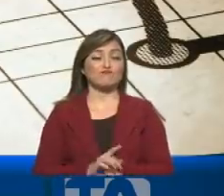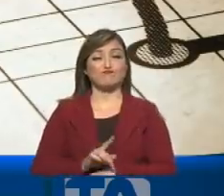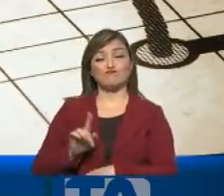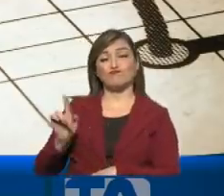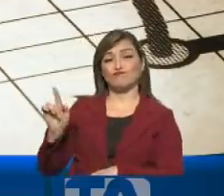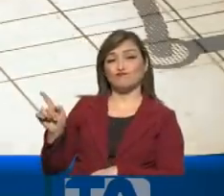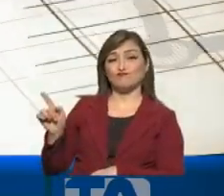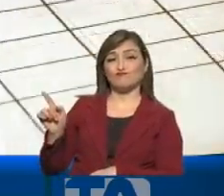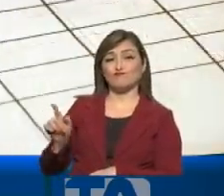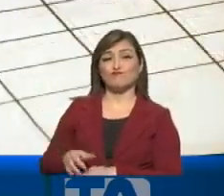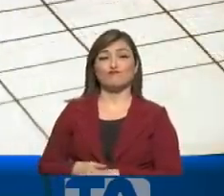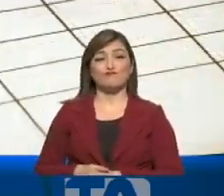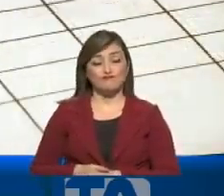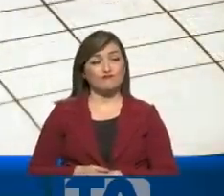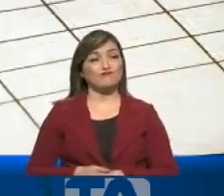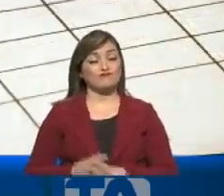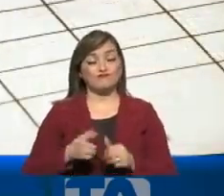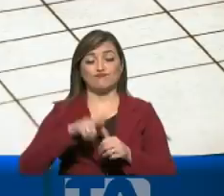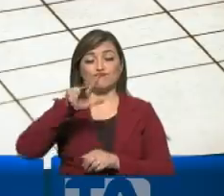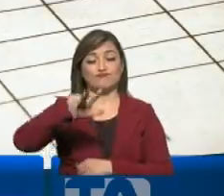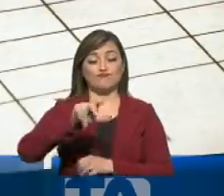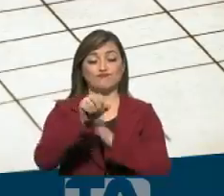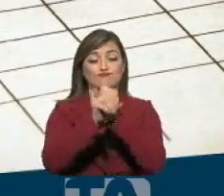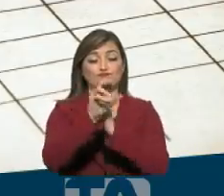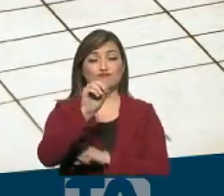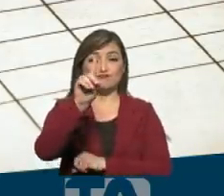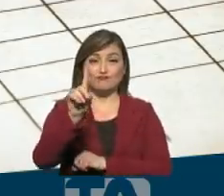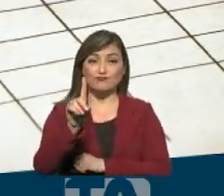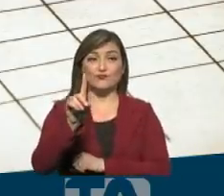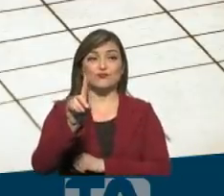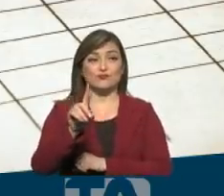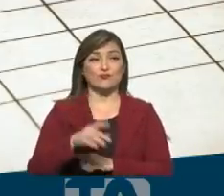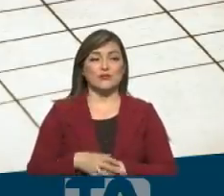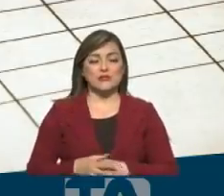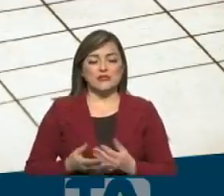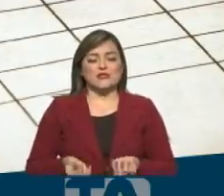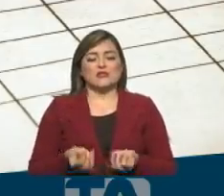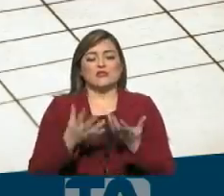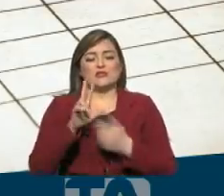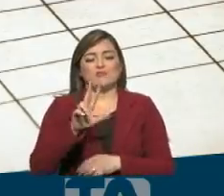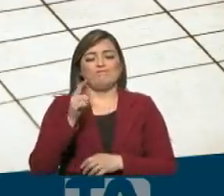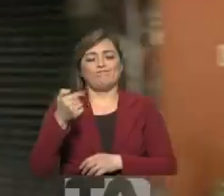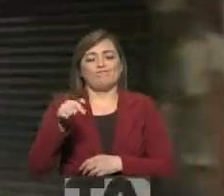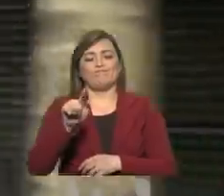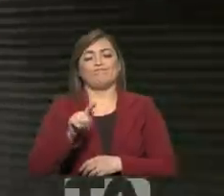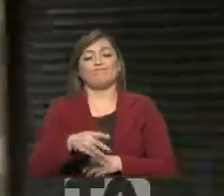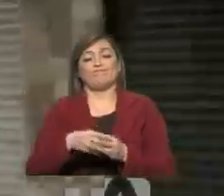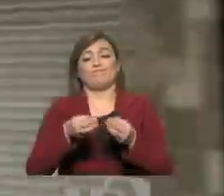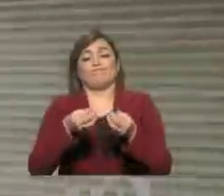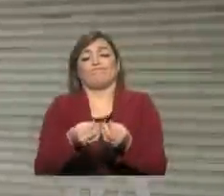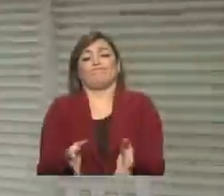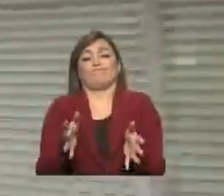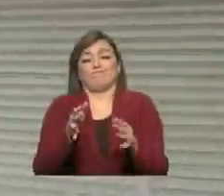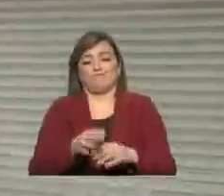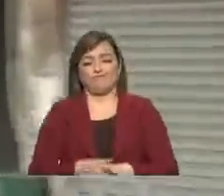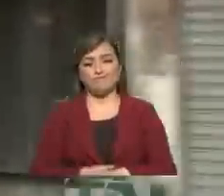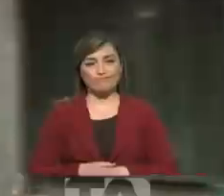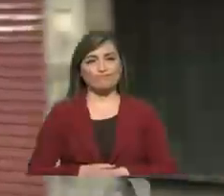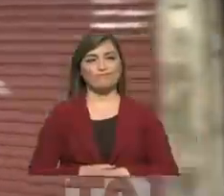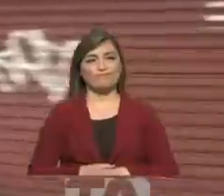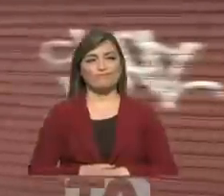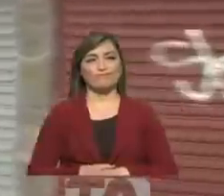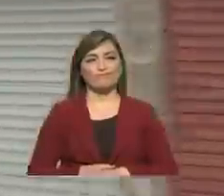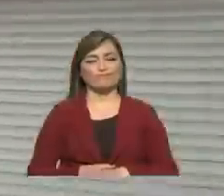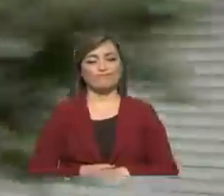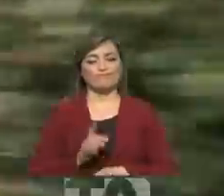300 millones de dólares. Durante el primer trimestre del 2021, estas han sido de 3 mil millones. Y durante el tiempo de confinamiento,